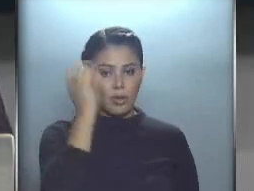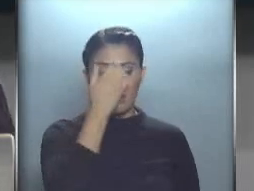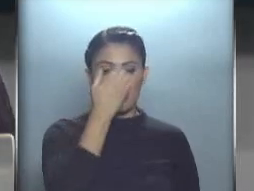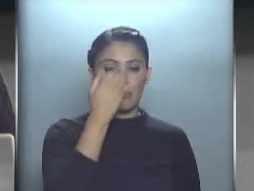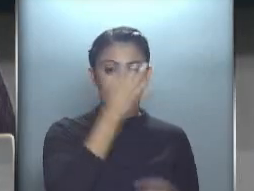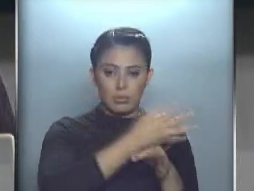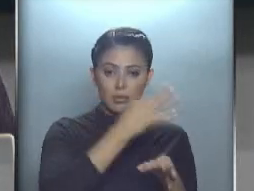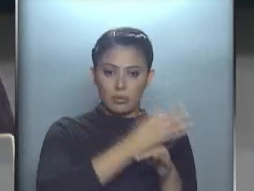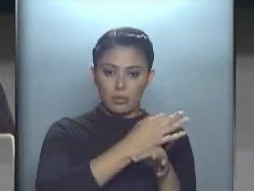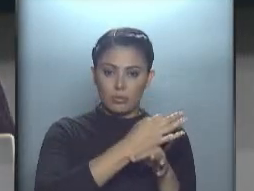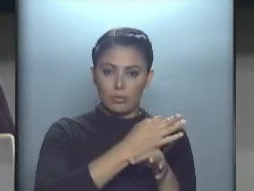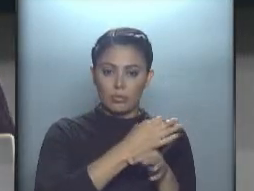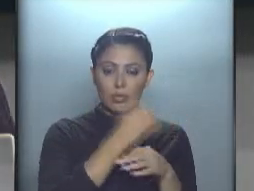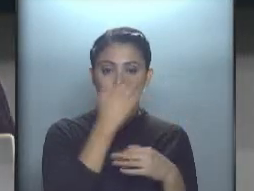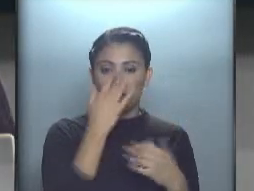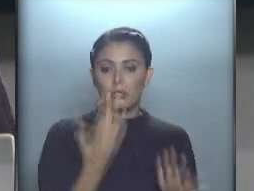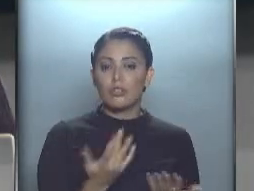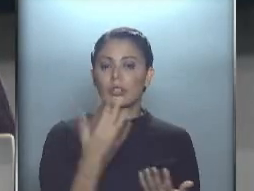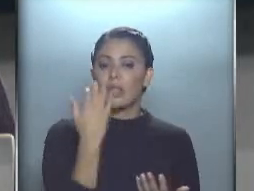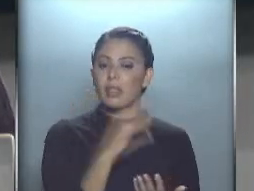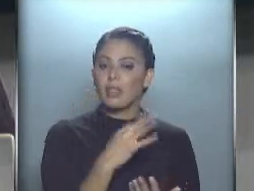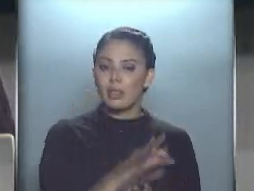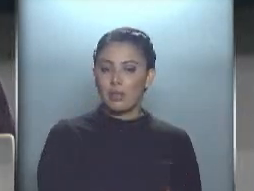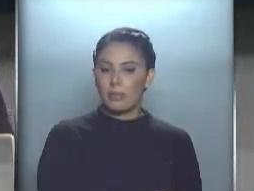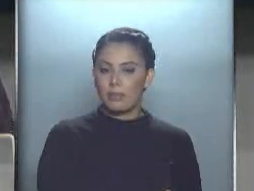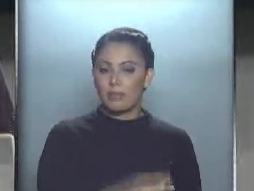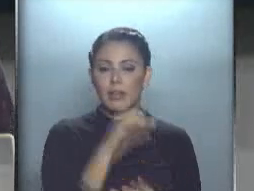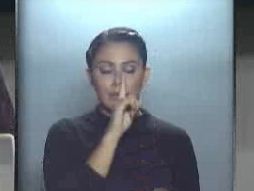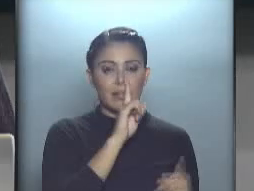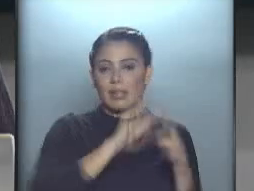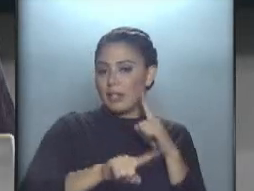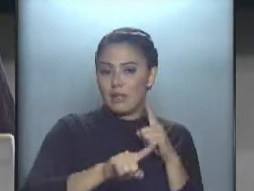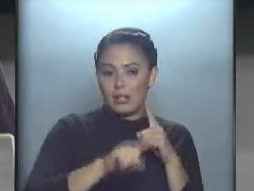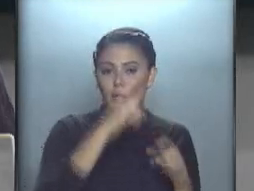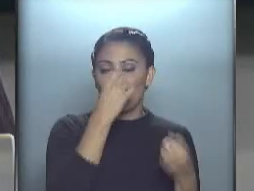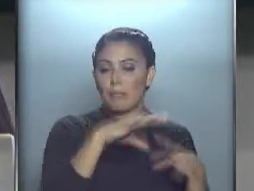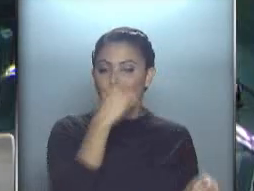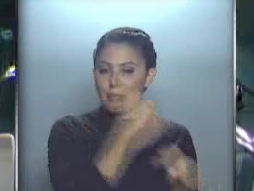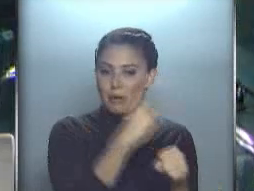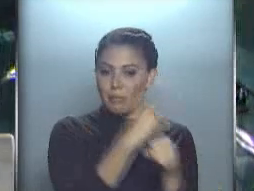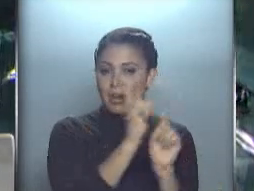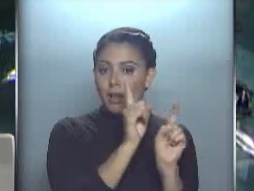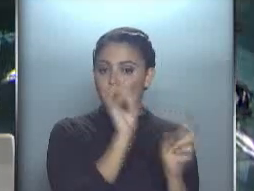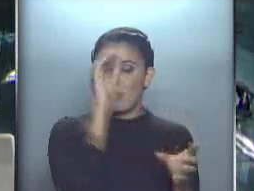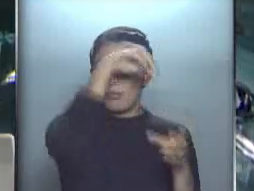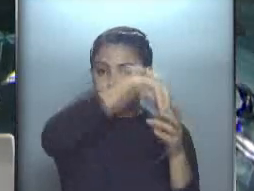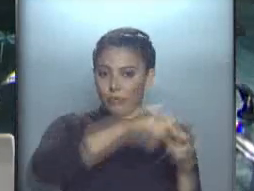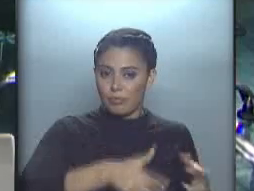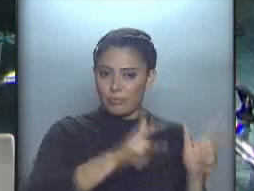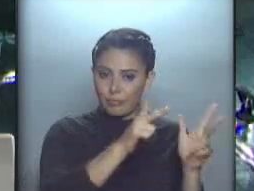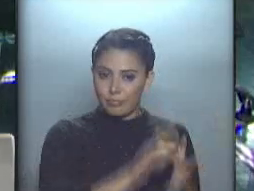Bernasconi. Por ende, ella debería tener por un acceso directo a la primaria que funciona en el mismo